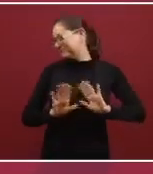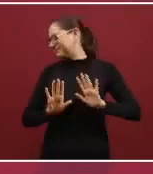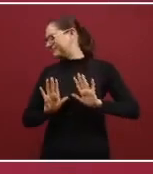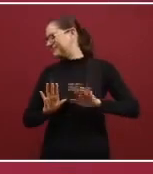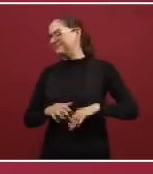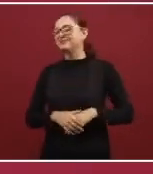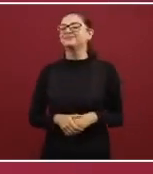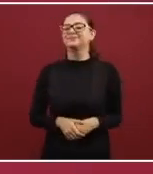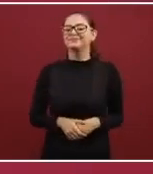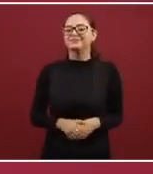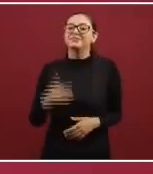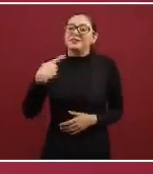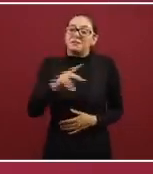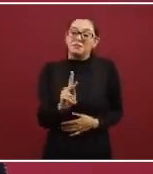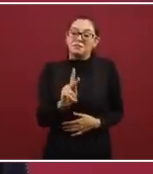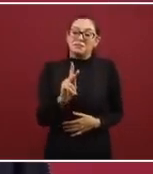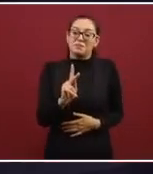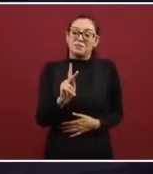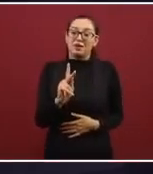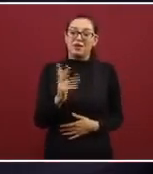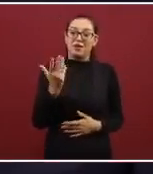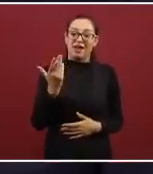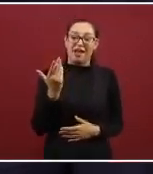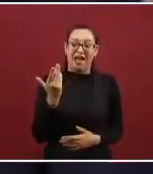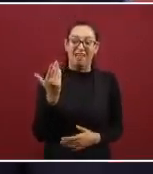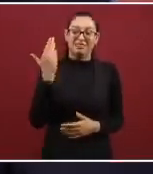pero ahora sí que, como decía el finado